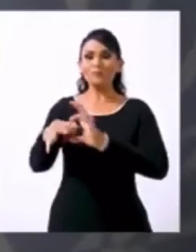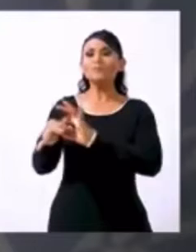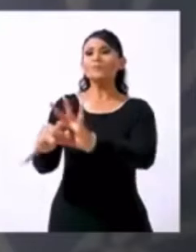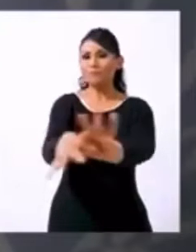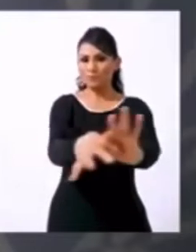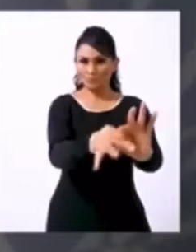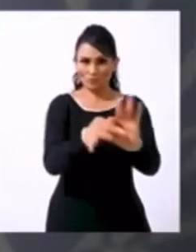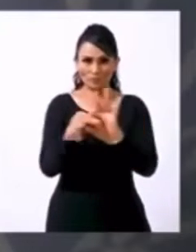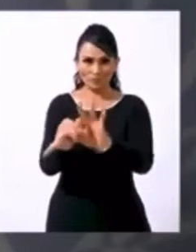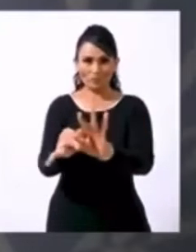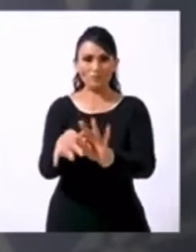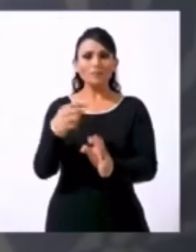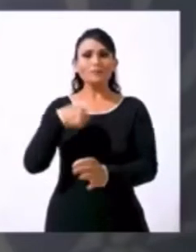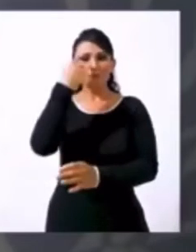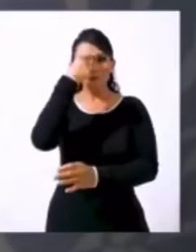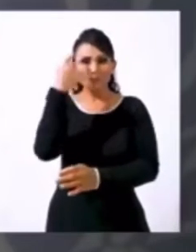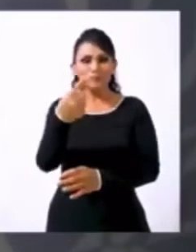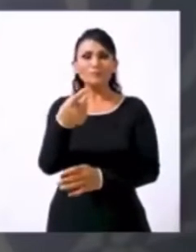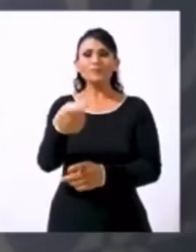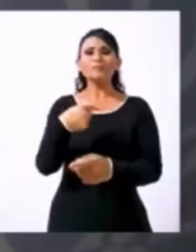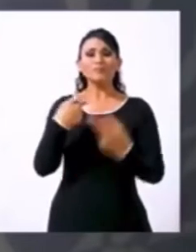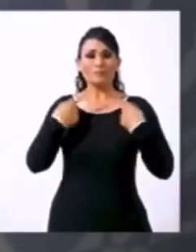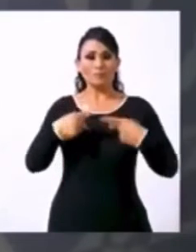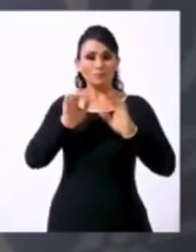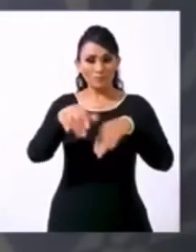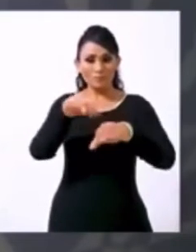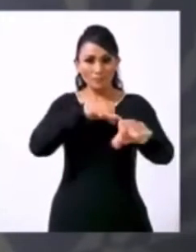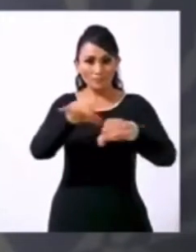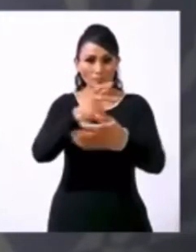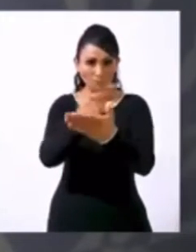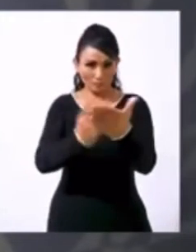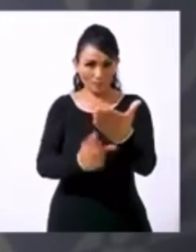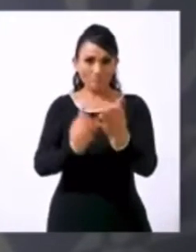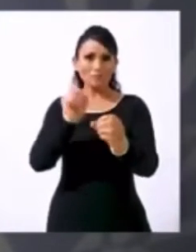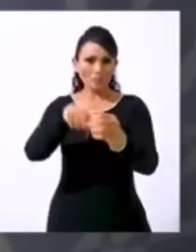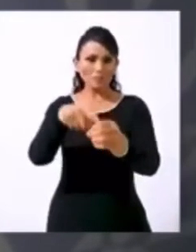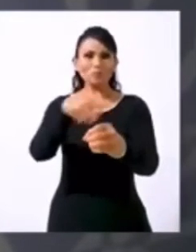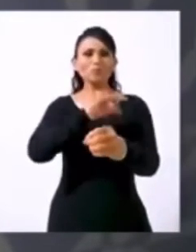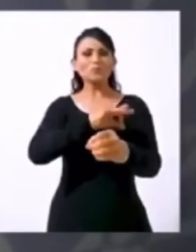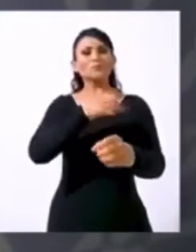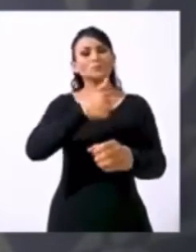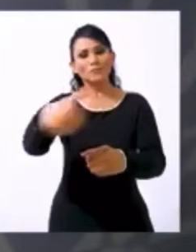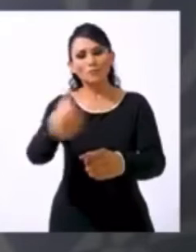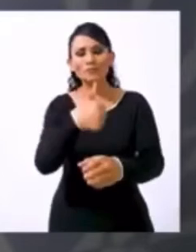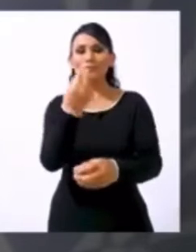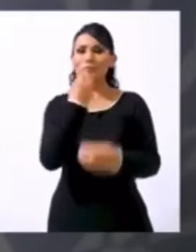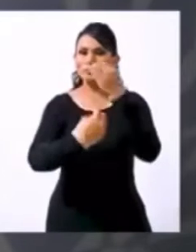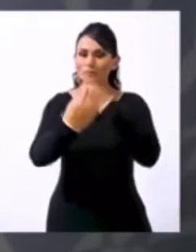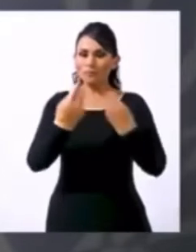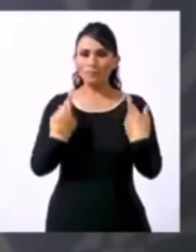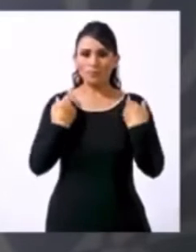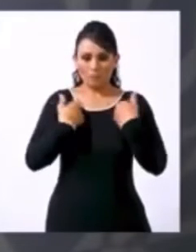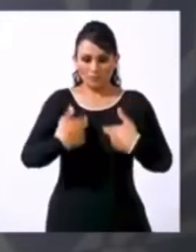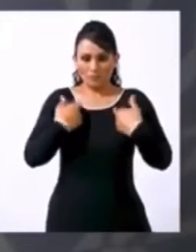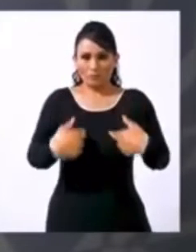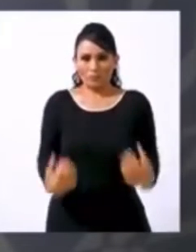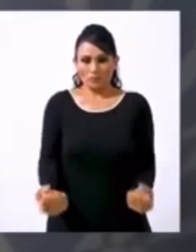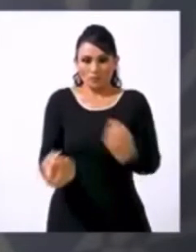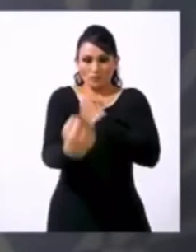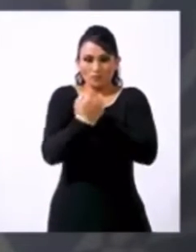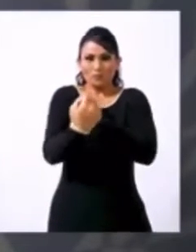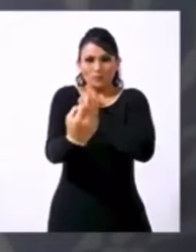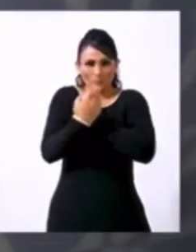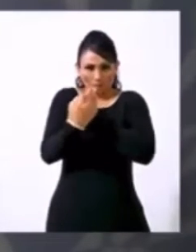proveerán traslados, alimentos, equipos de autoprotección para las y los ciudadanos beneficiados con